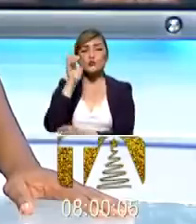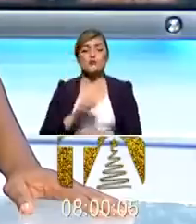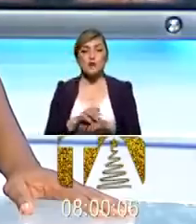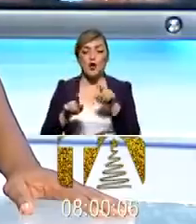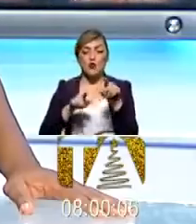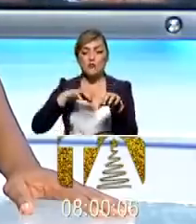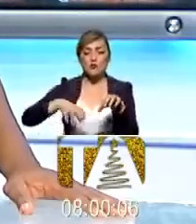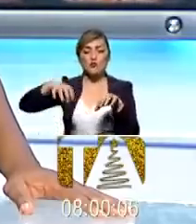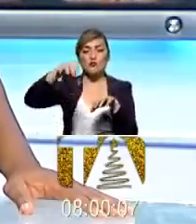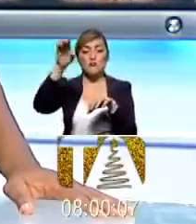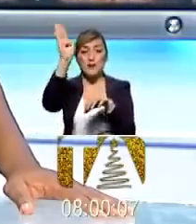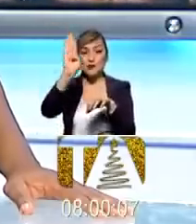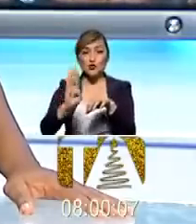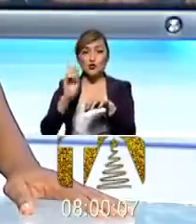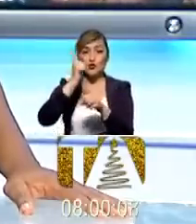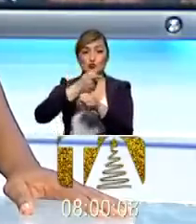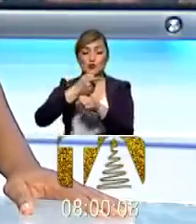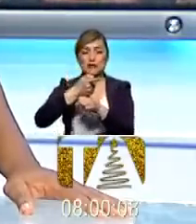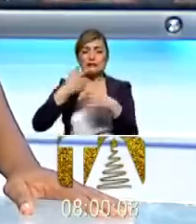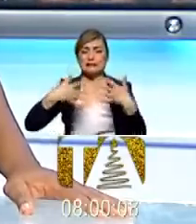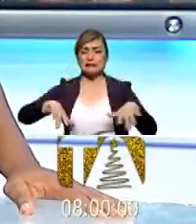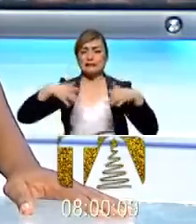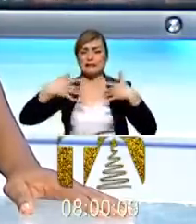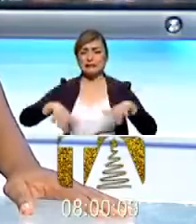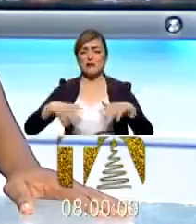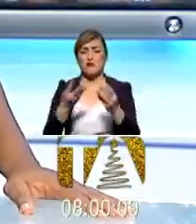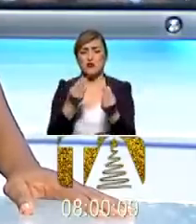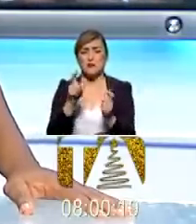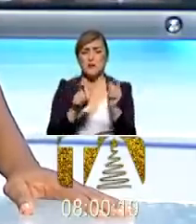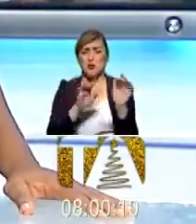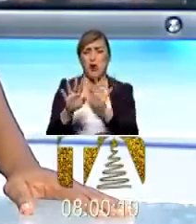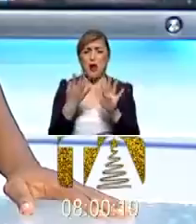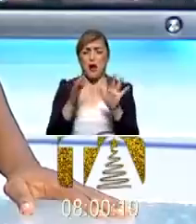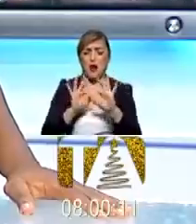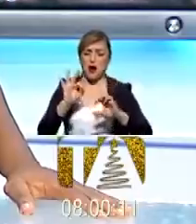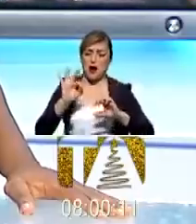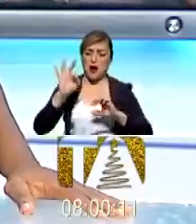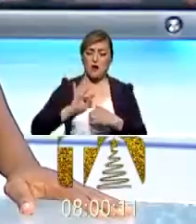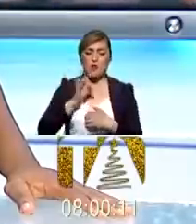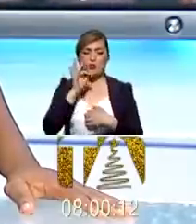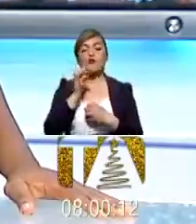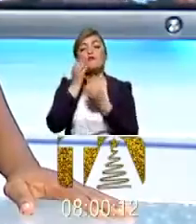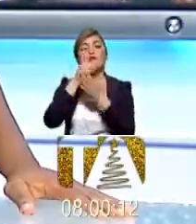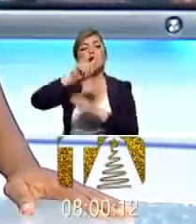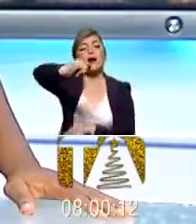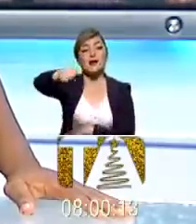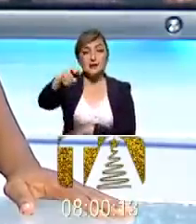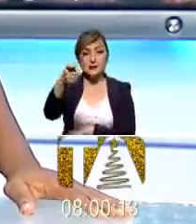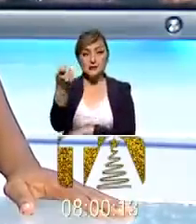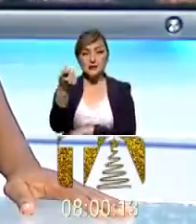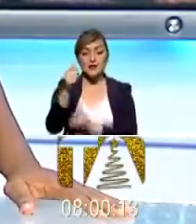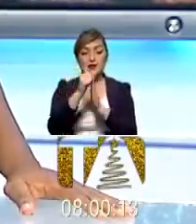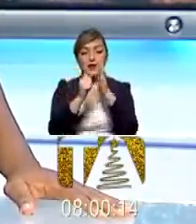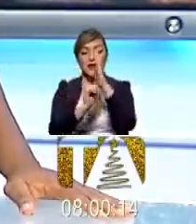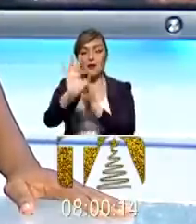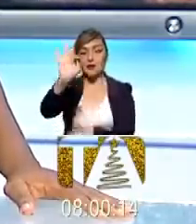Algunos municipios del estado brasileño decretaron fase roja por aglomeraciones e incremento de casos. Tenemos un informe de nuestra cadena aliada, la